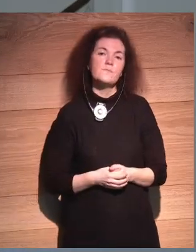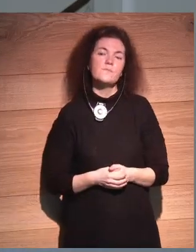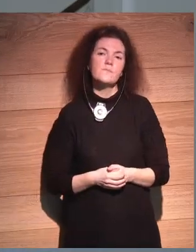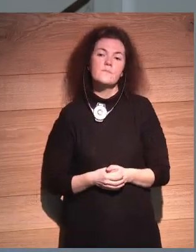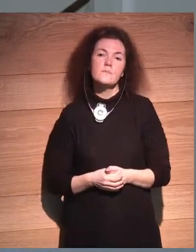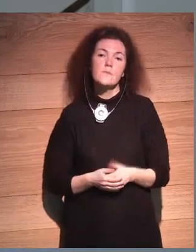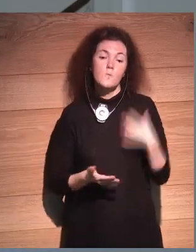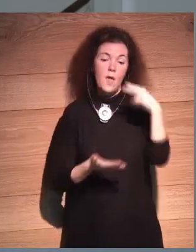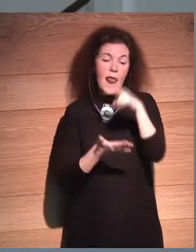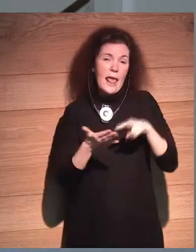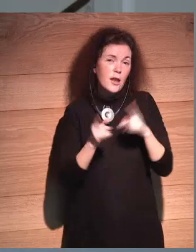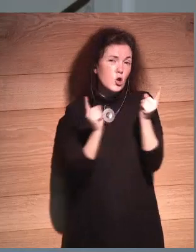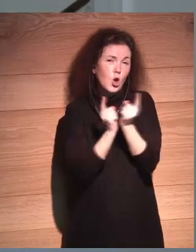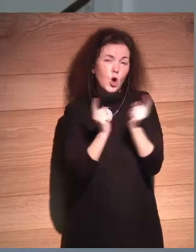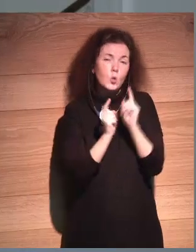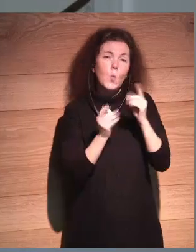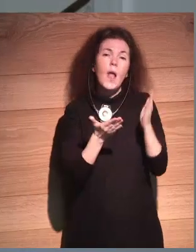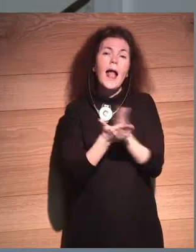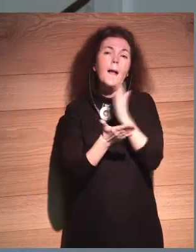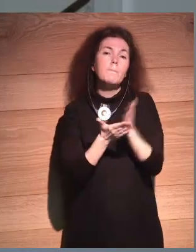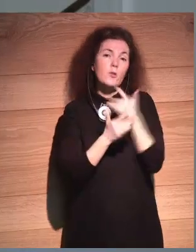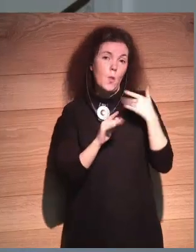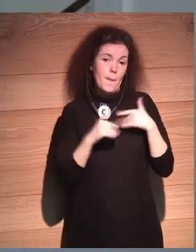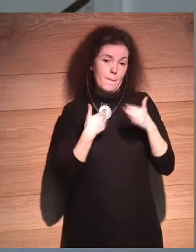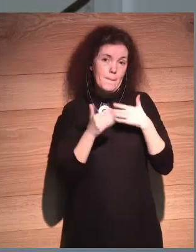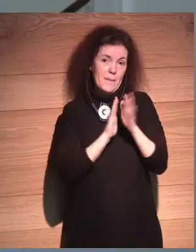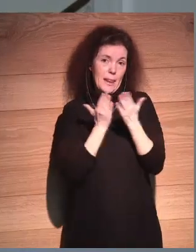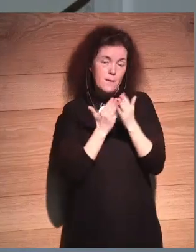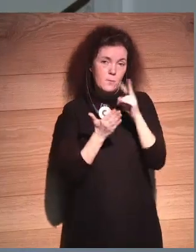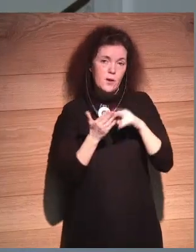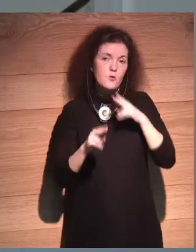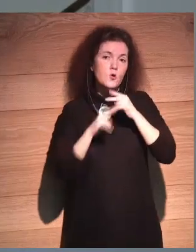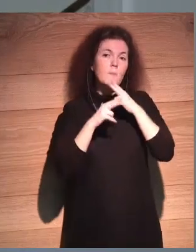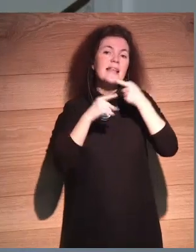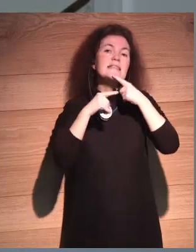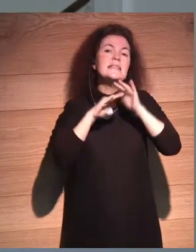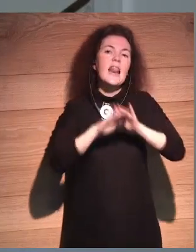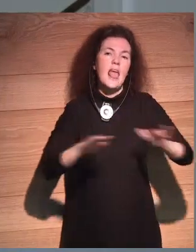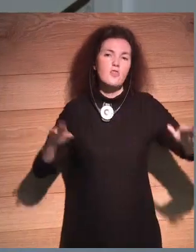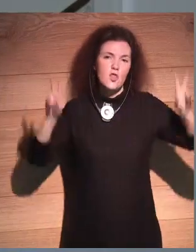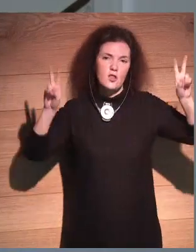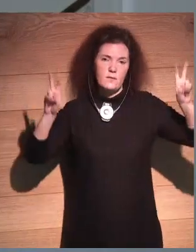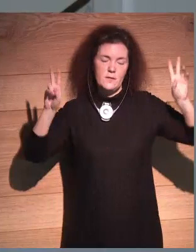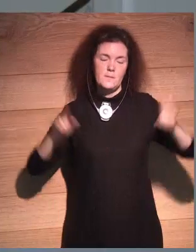Me gustaría leer brevemente un capítulo de mi libro, El silencio,